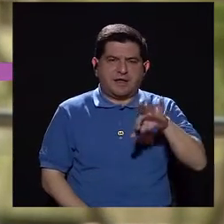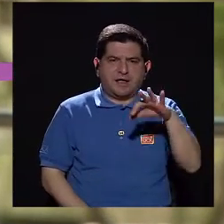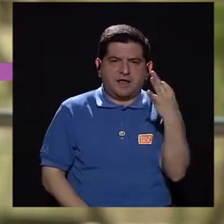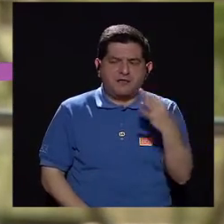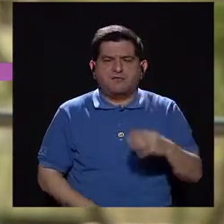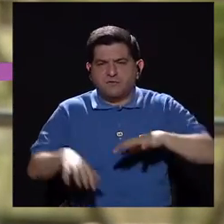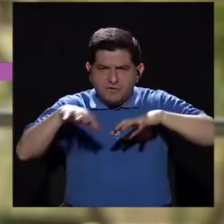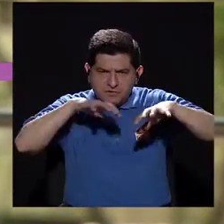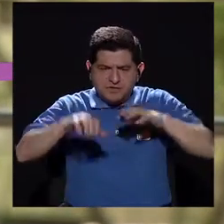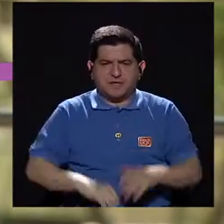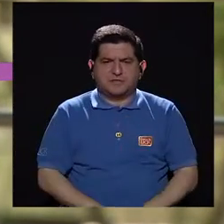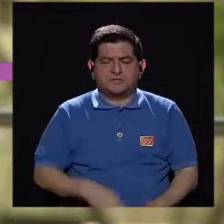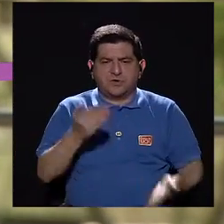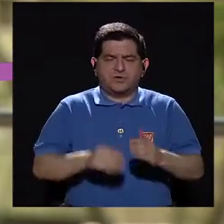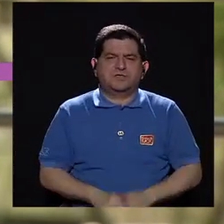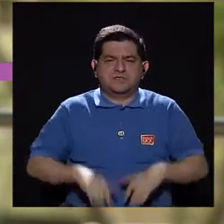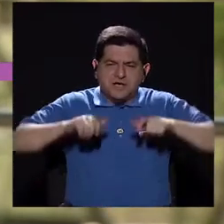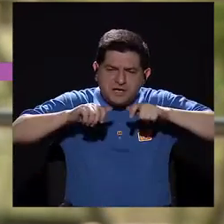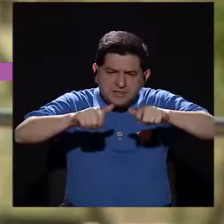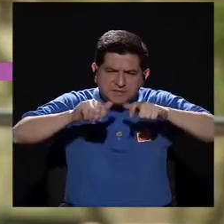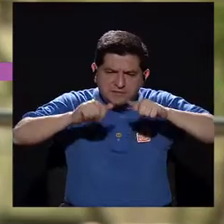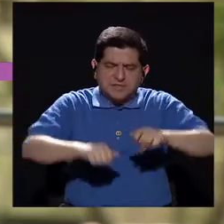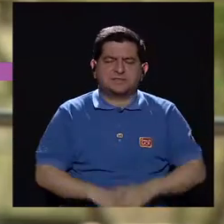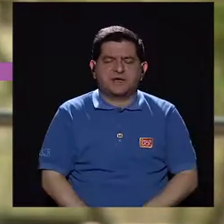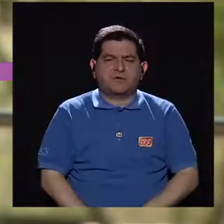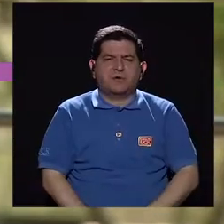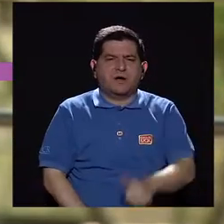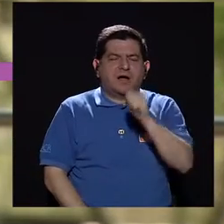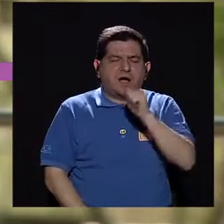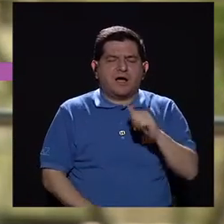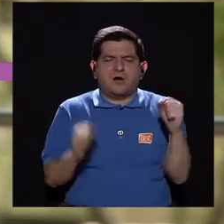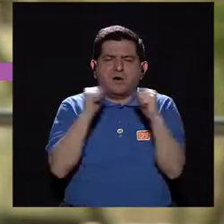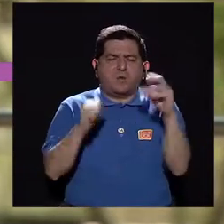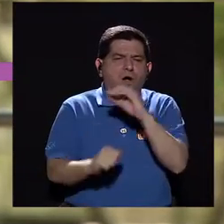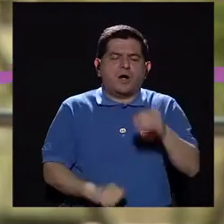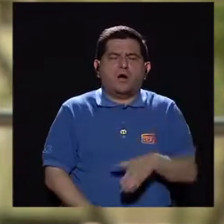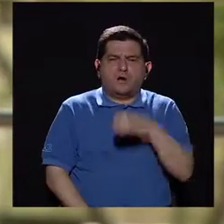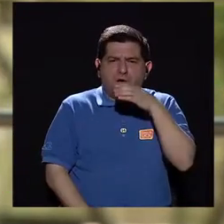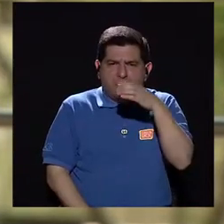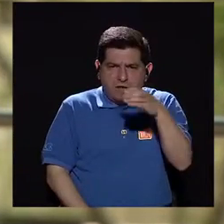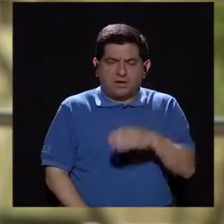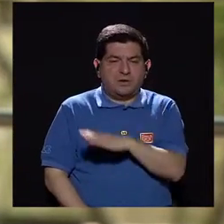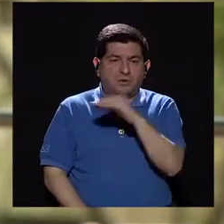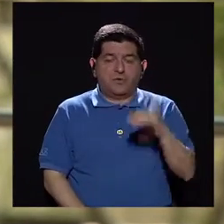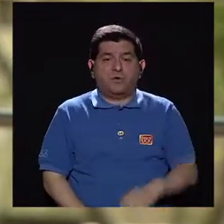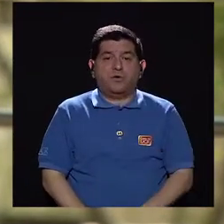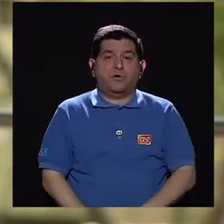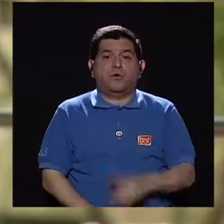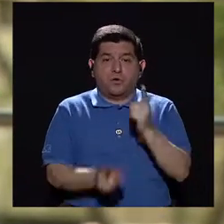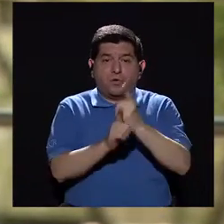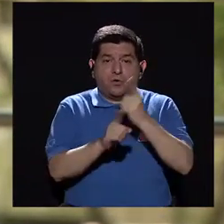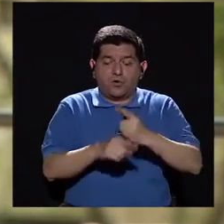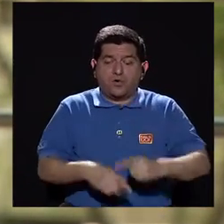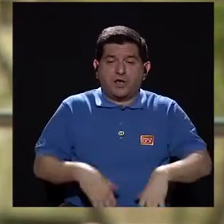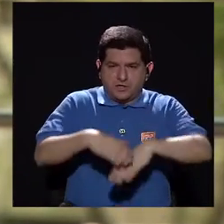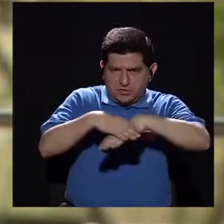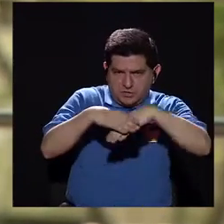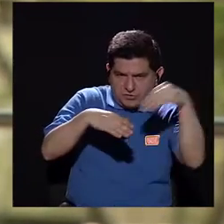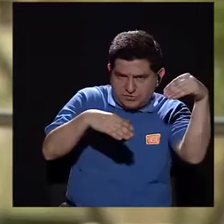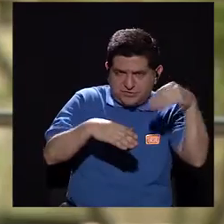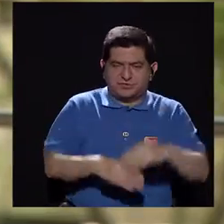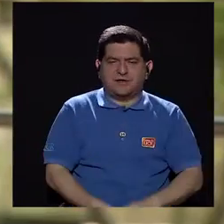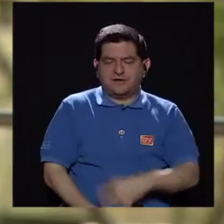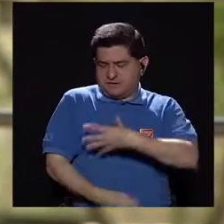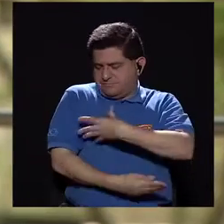medidas mecánicas como es masajes, compresas de agua fría o caliente y una adecuada extracción de la